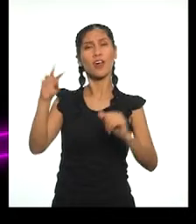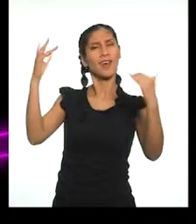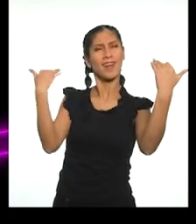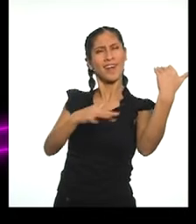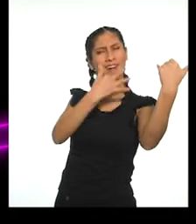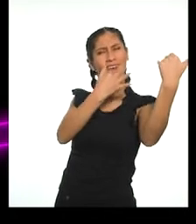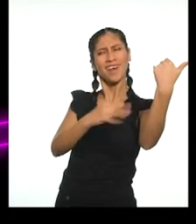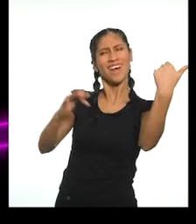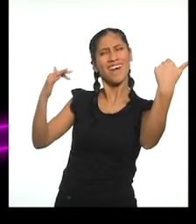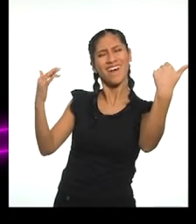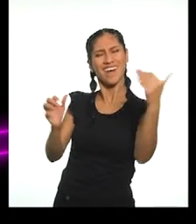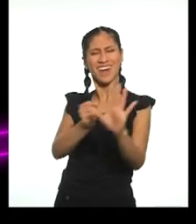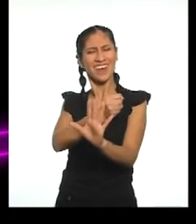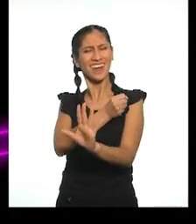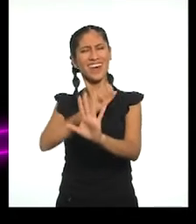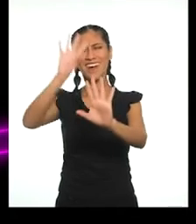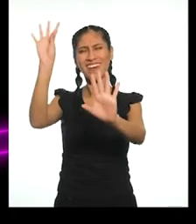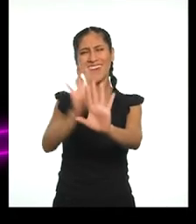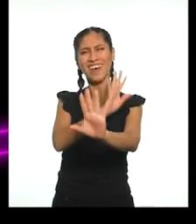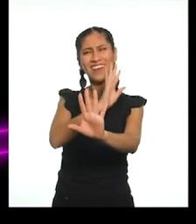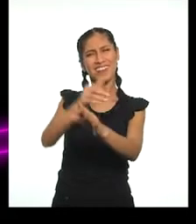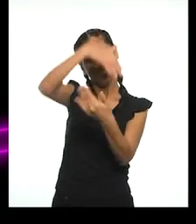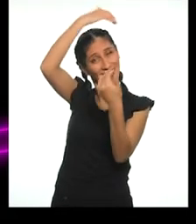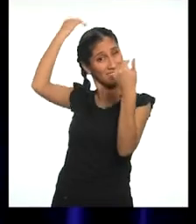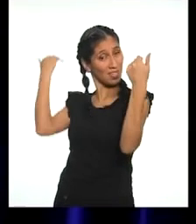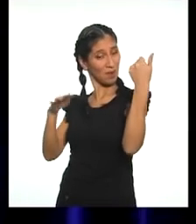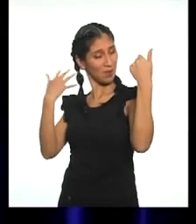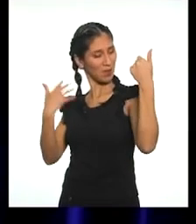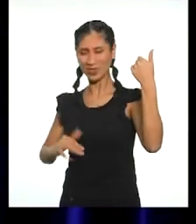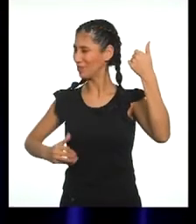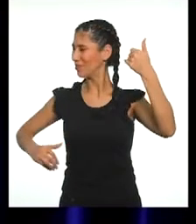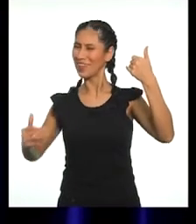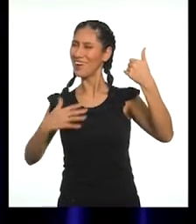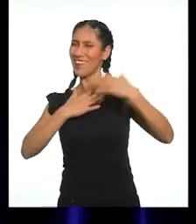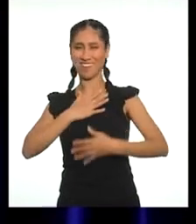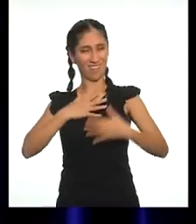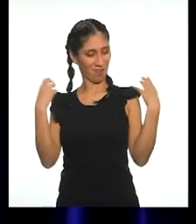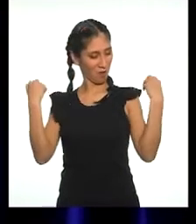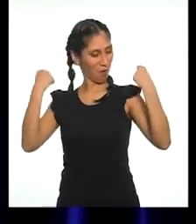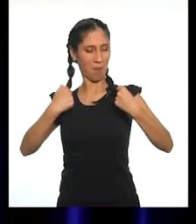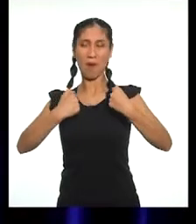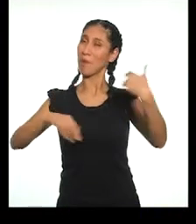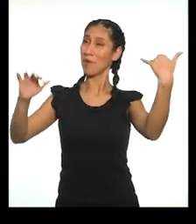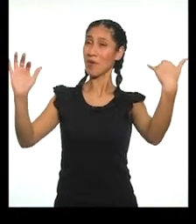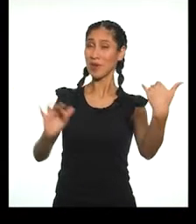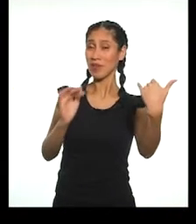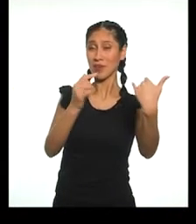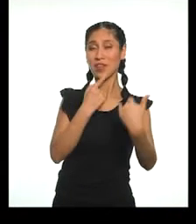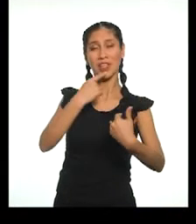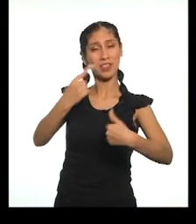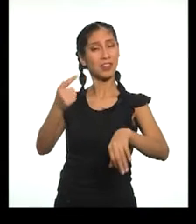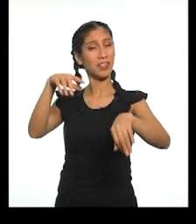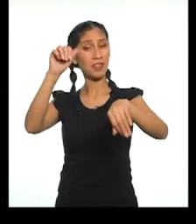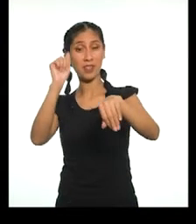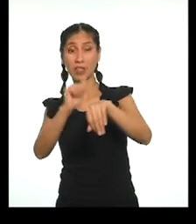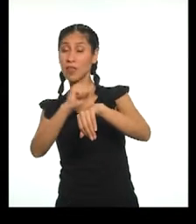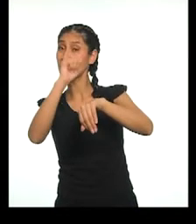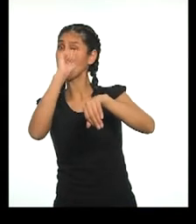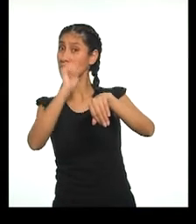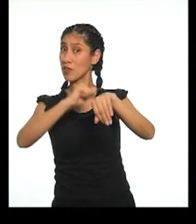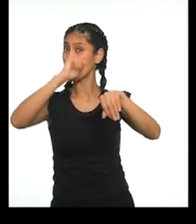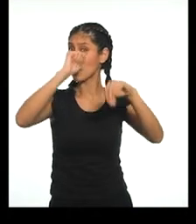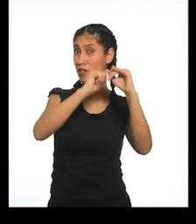rancheras mexicanas completamente vestidos de charros. Y que de piedra ha de ser la cama,